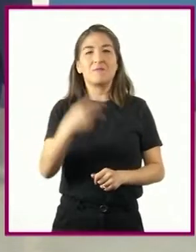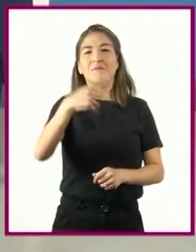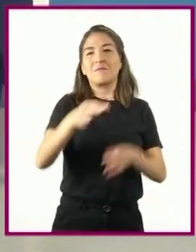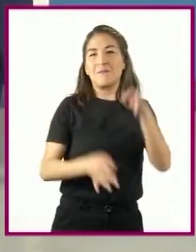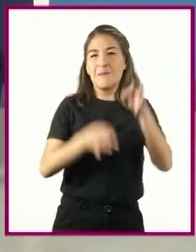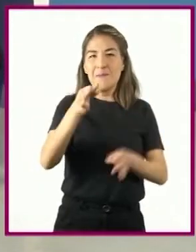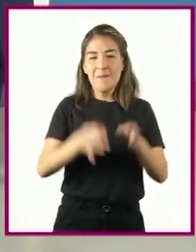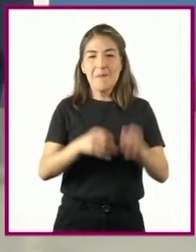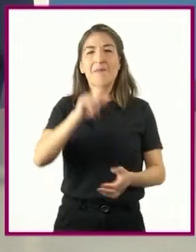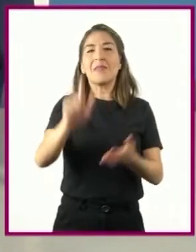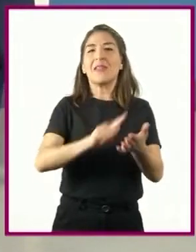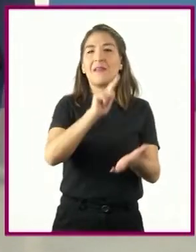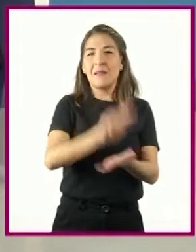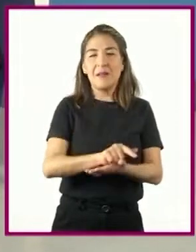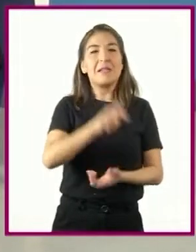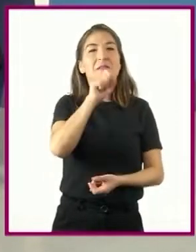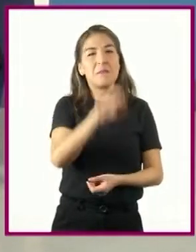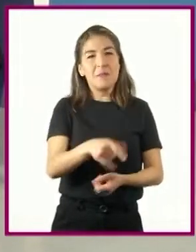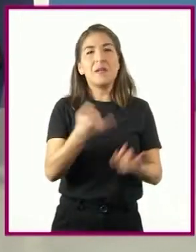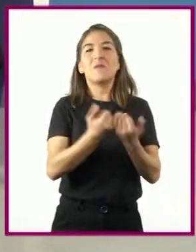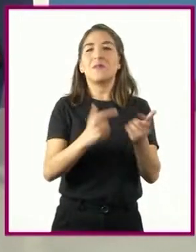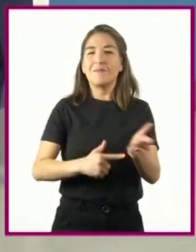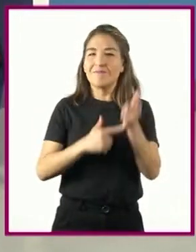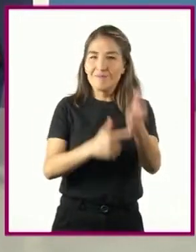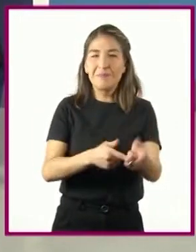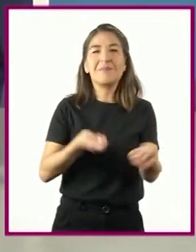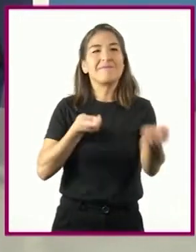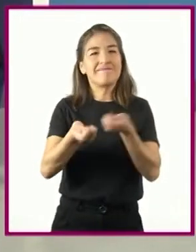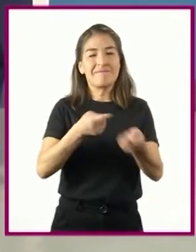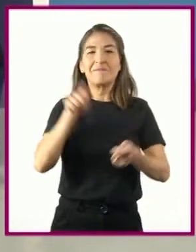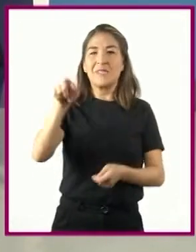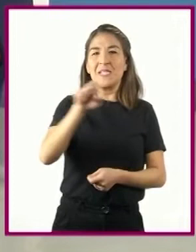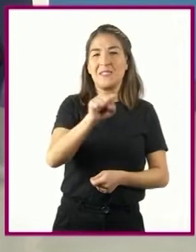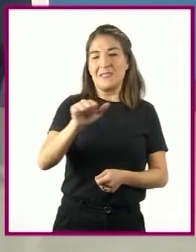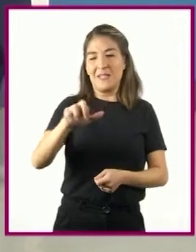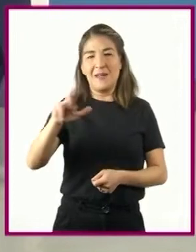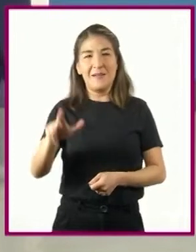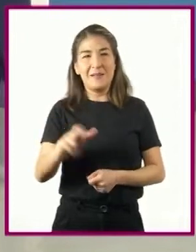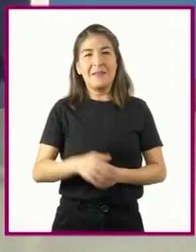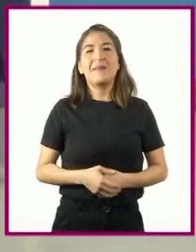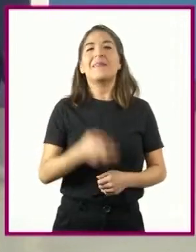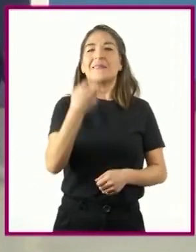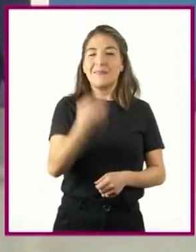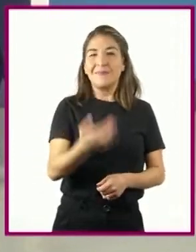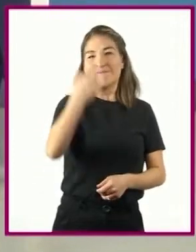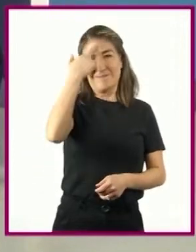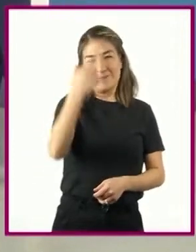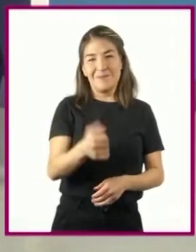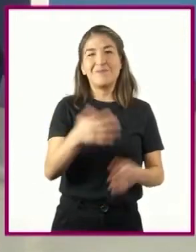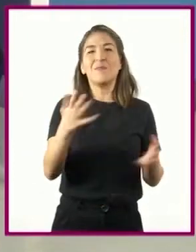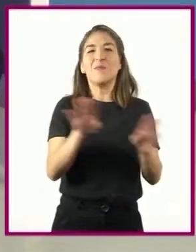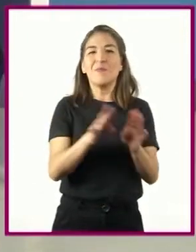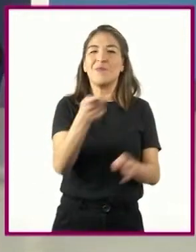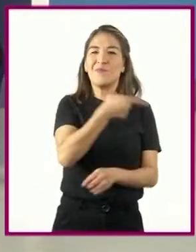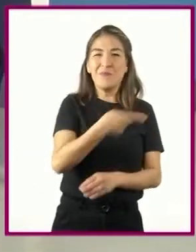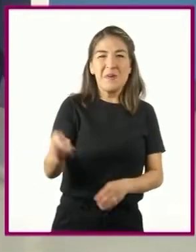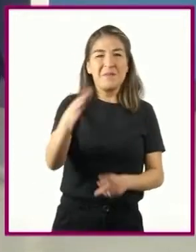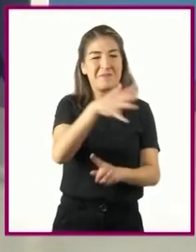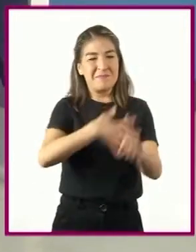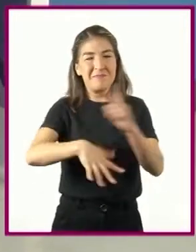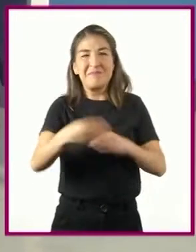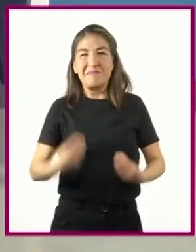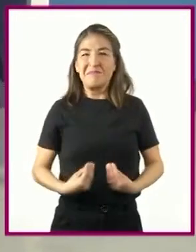legislativos que, no obstante, seguiría controlada por el zar. Así que las condiciones de miseria en las que vivía el